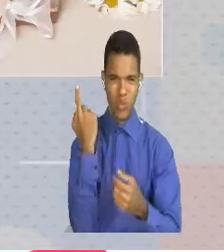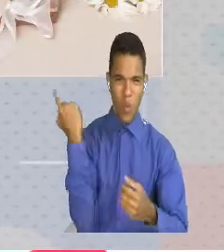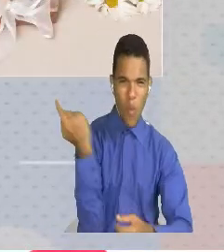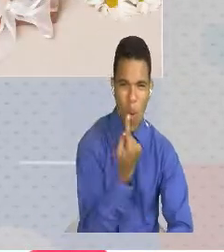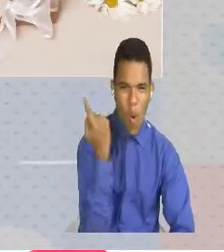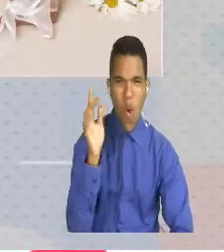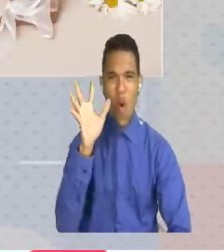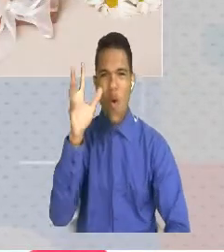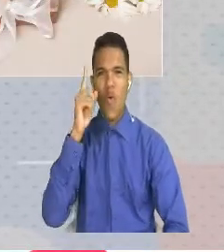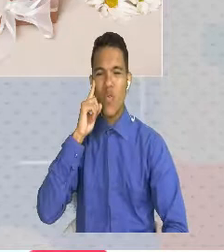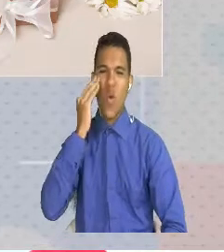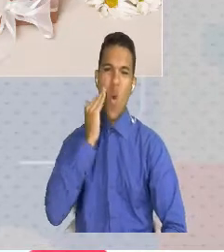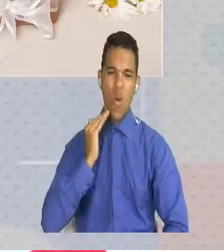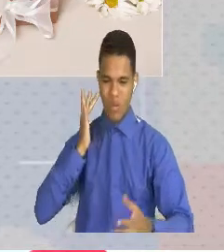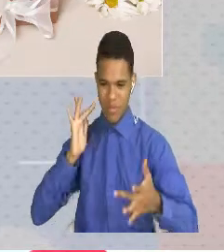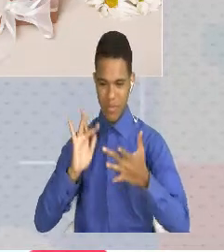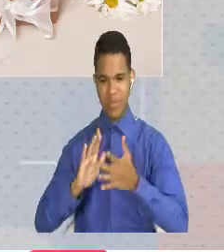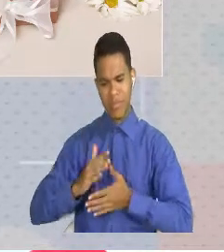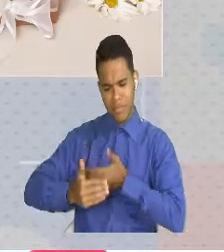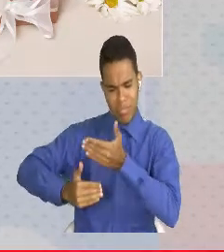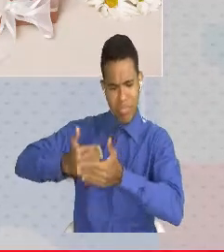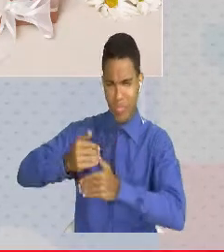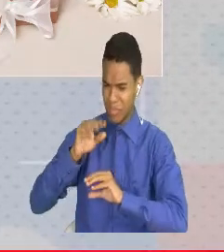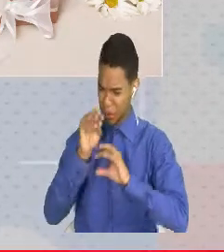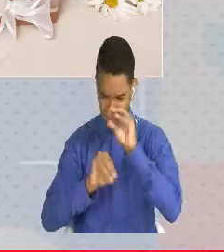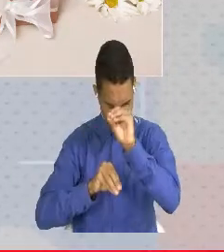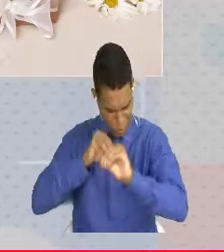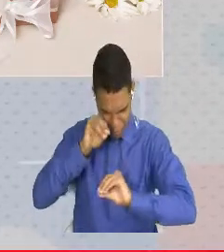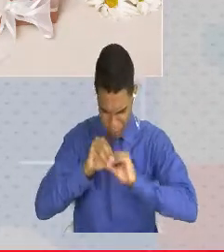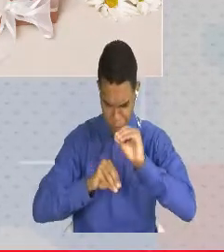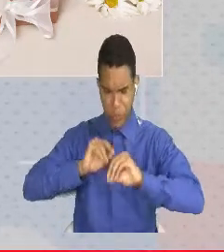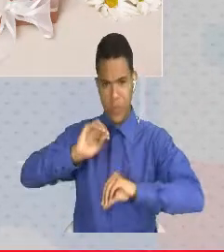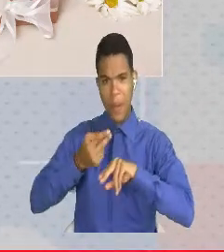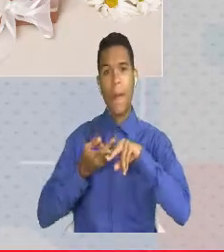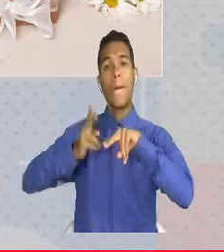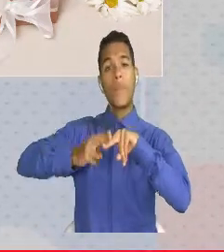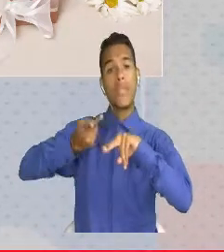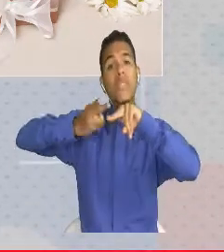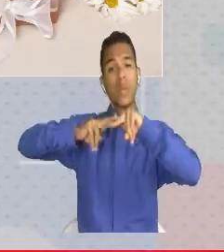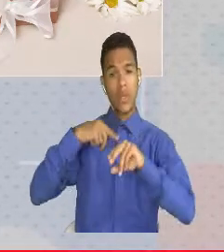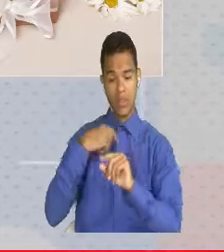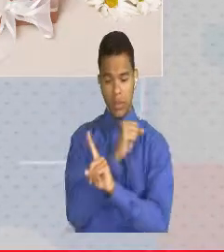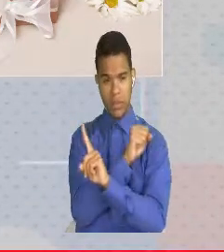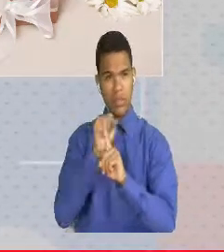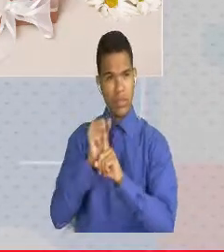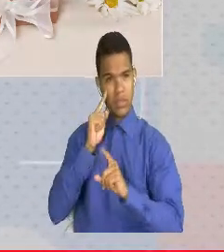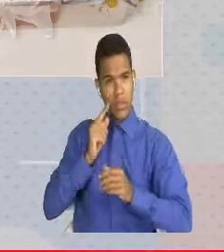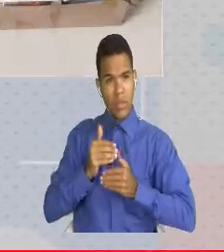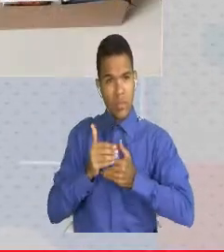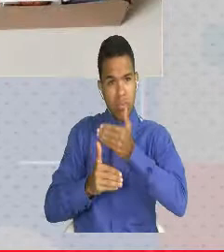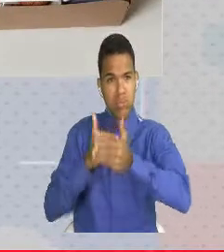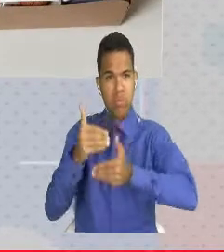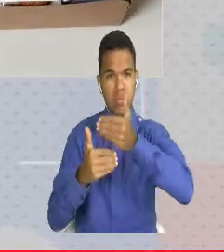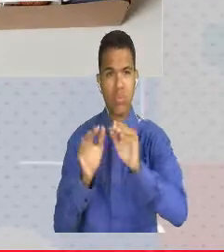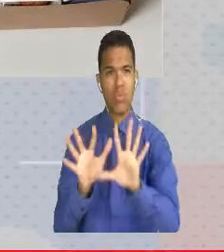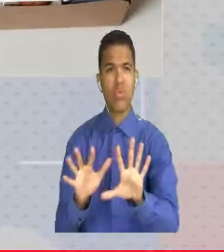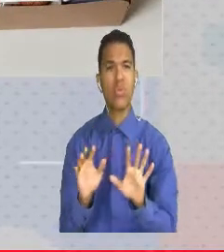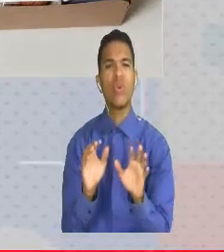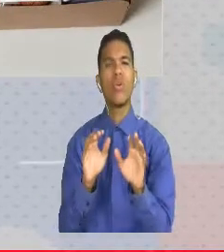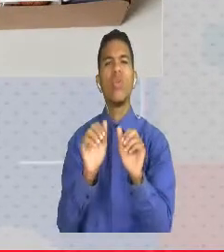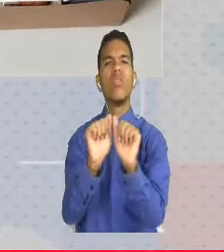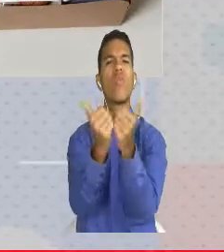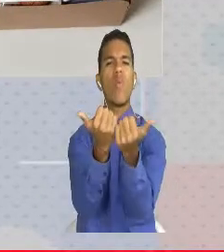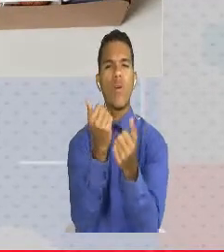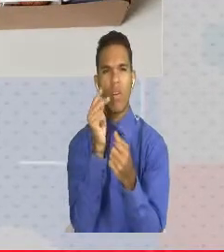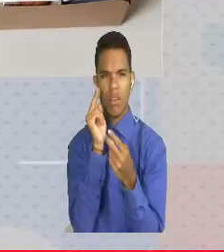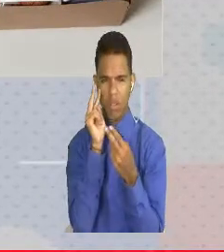han estado en muchos procesos que le han sumado al desarrollo de Barranca Bermeja. ¿Ustedes cómo se conocen? ¿En